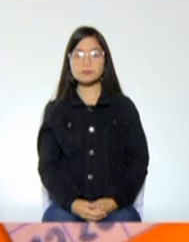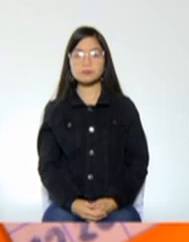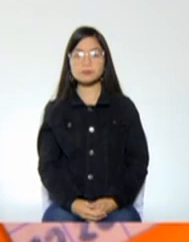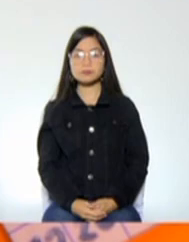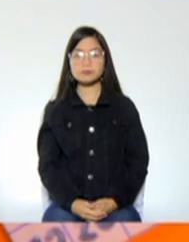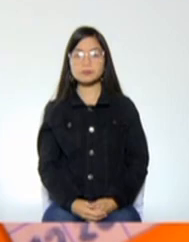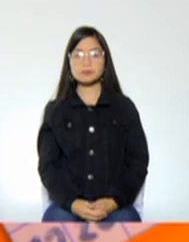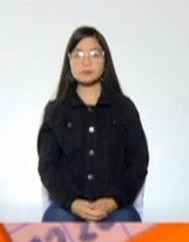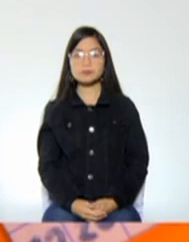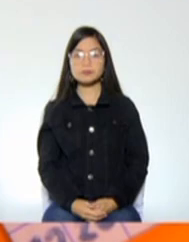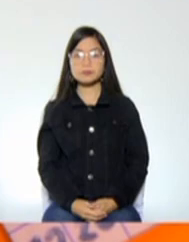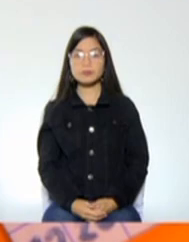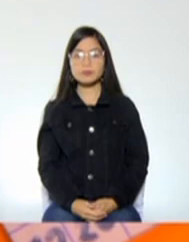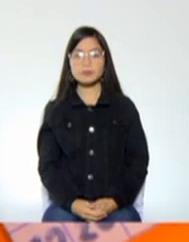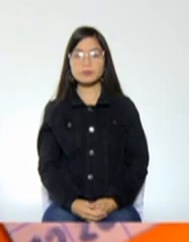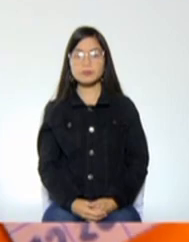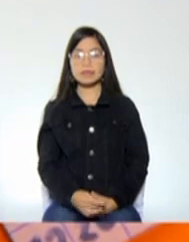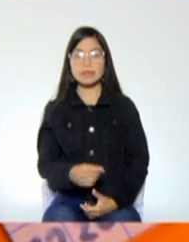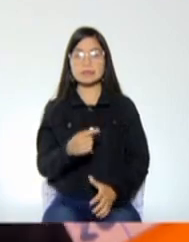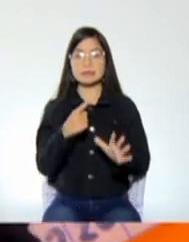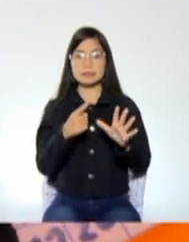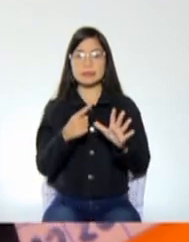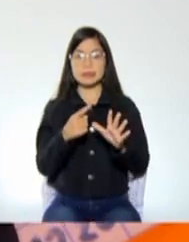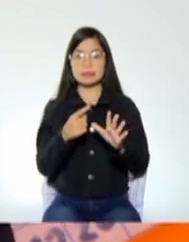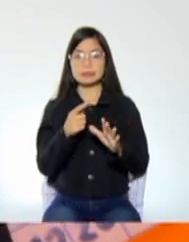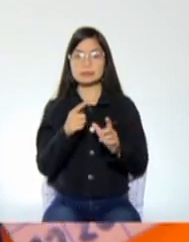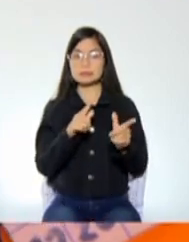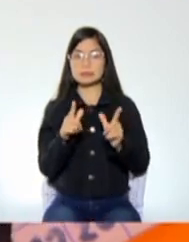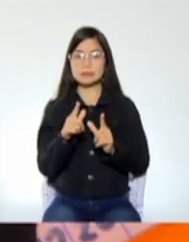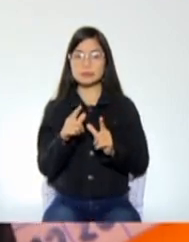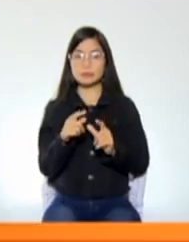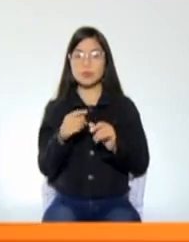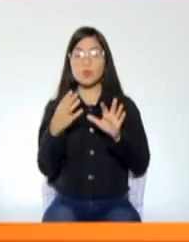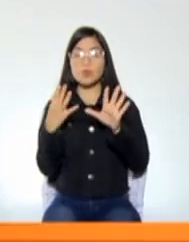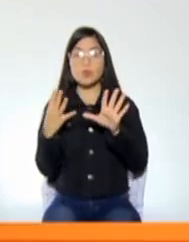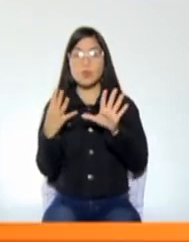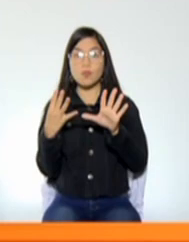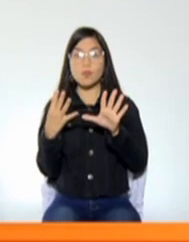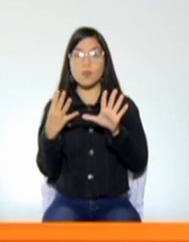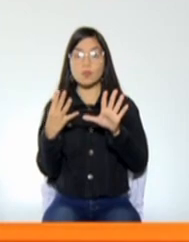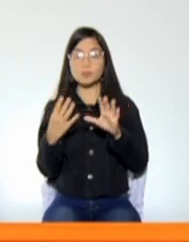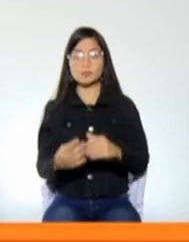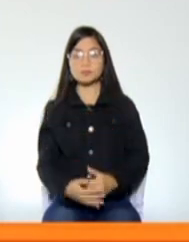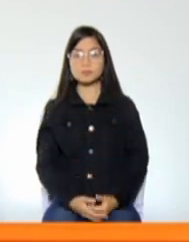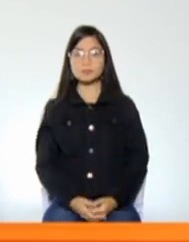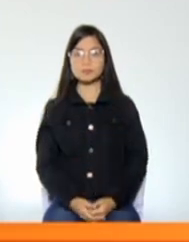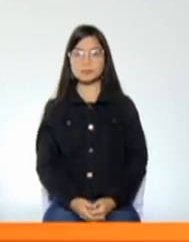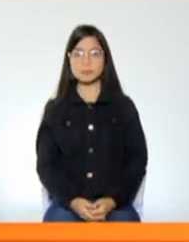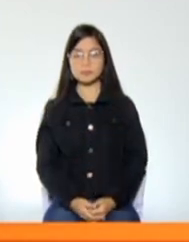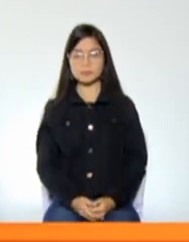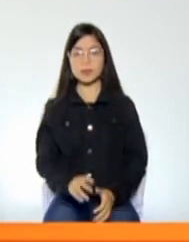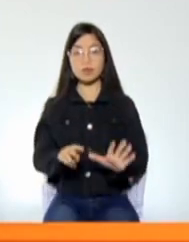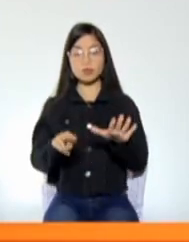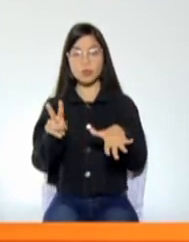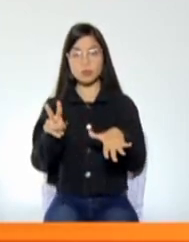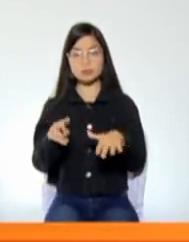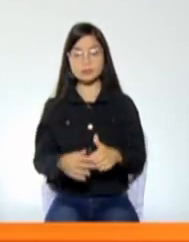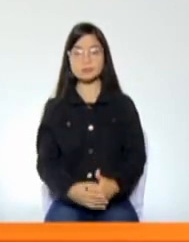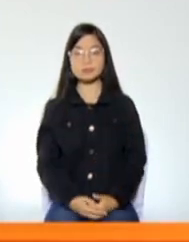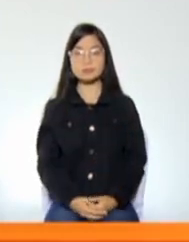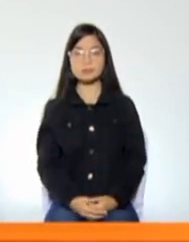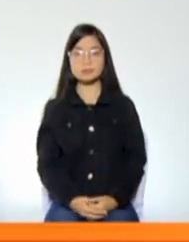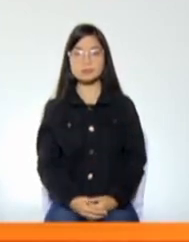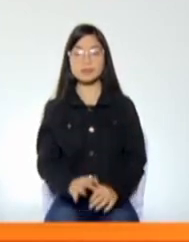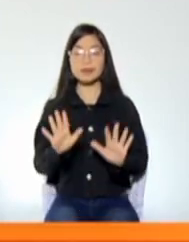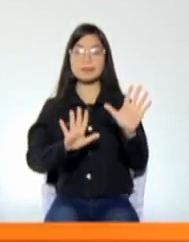El 6, ya lo tenemos tachado. El 9, ¿cuál le sigue? El 12,